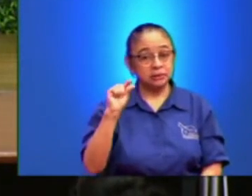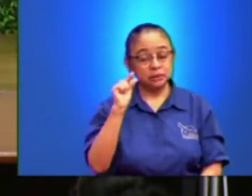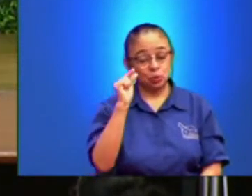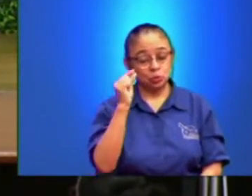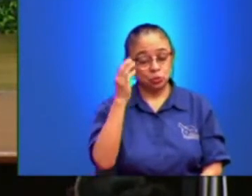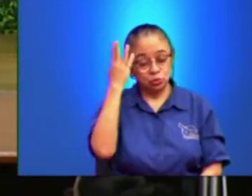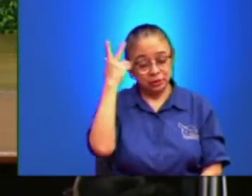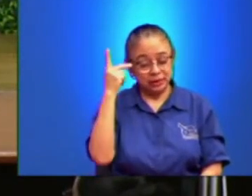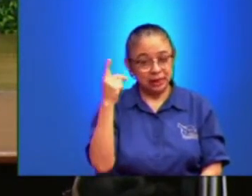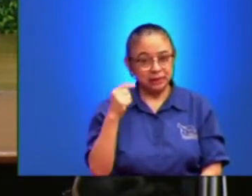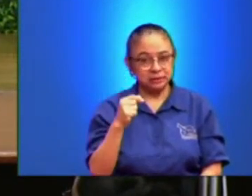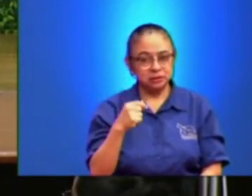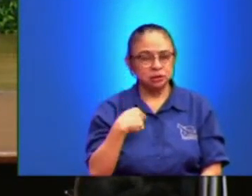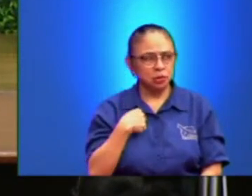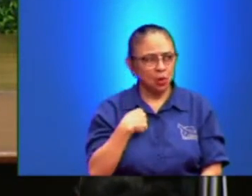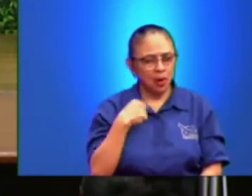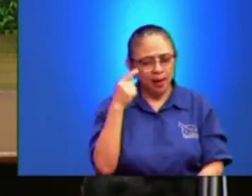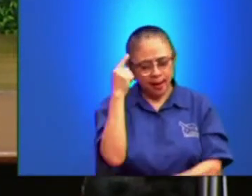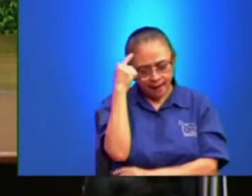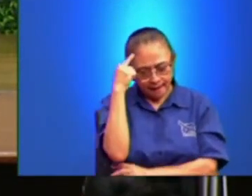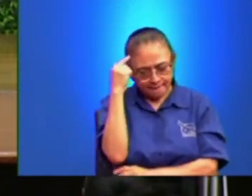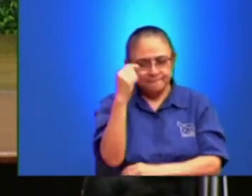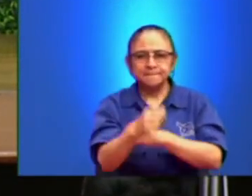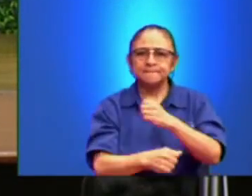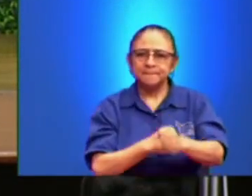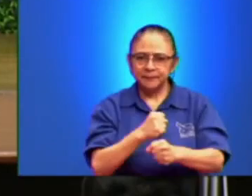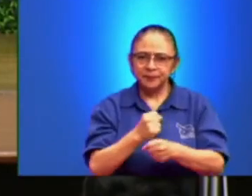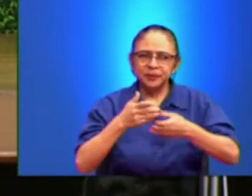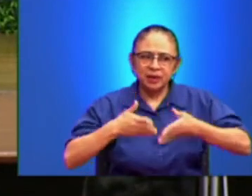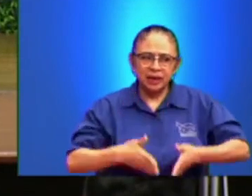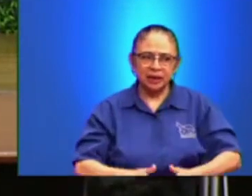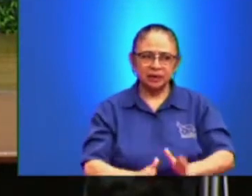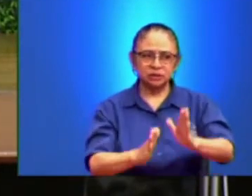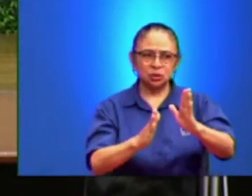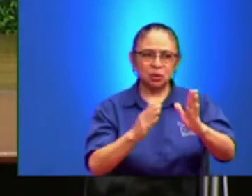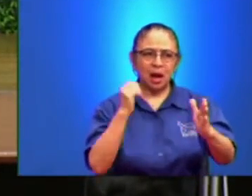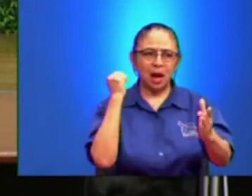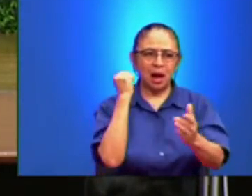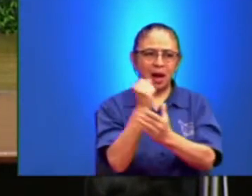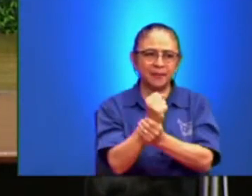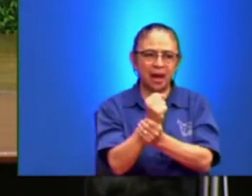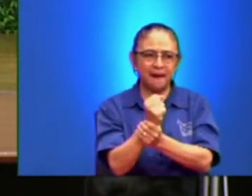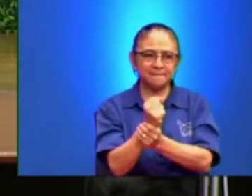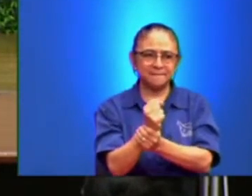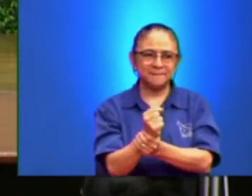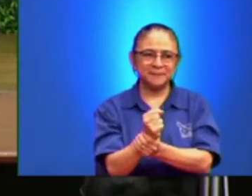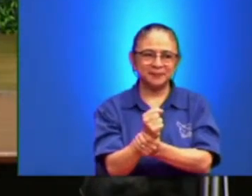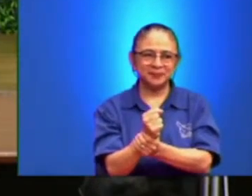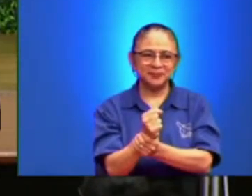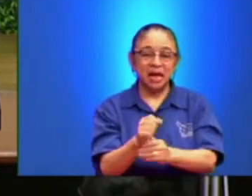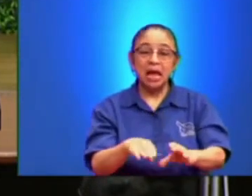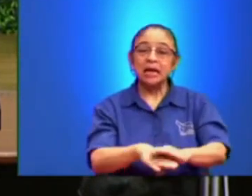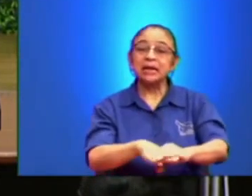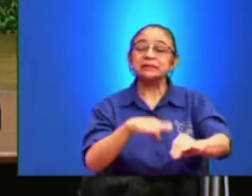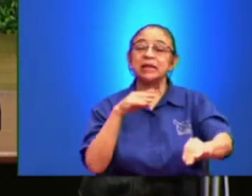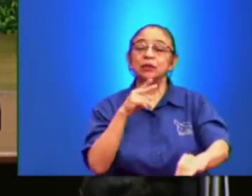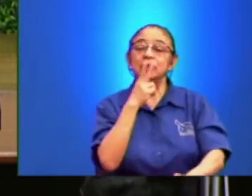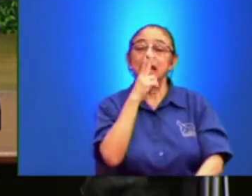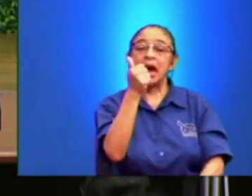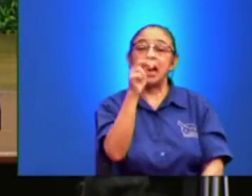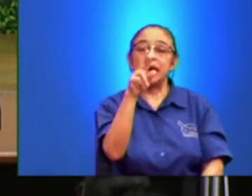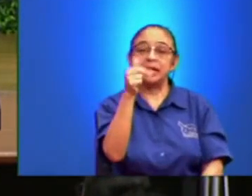haciendo las cuentas de los años que nació abraham y que salió de arán